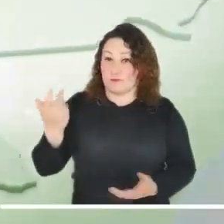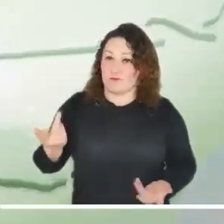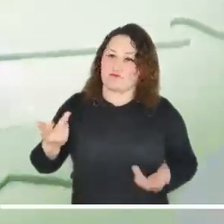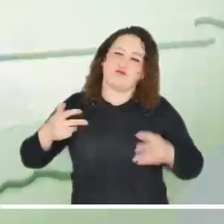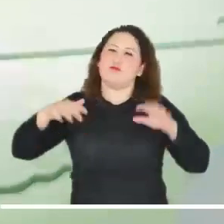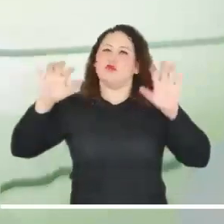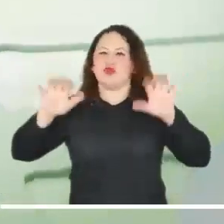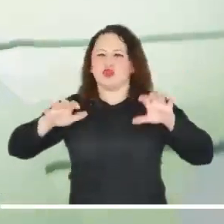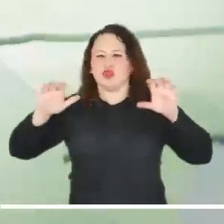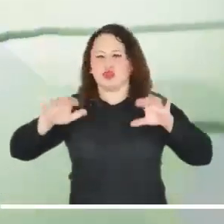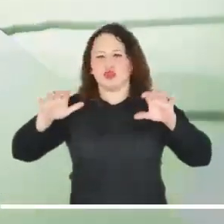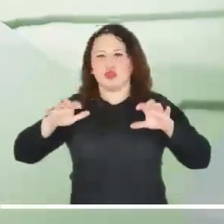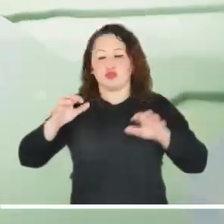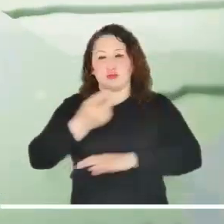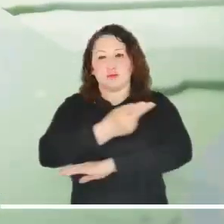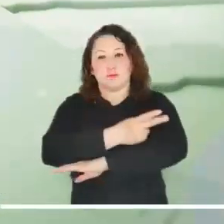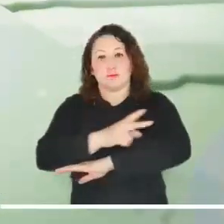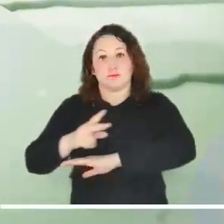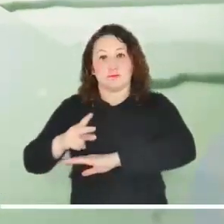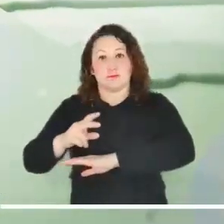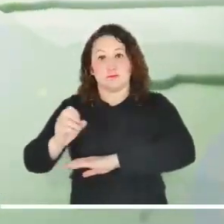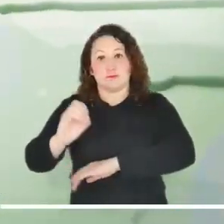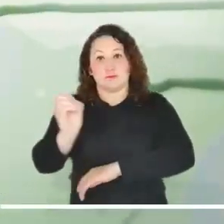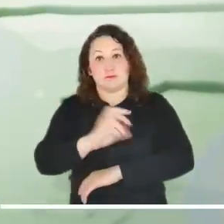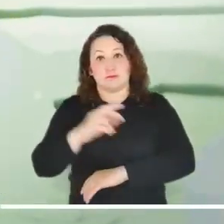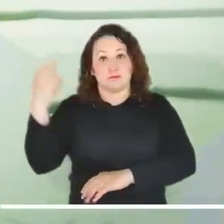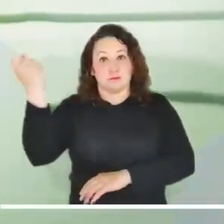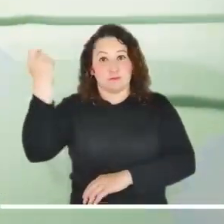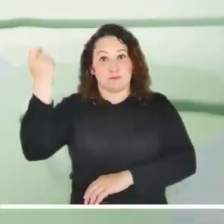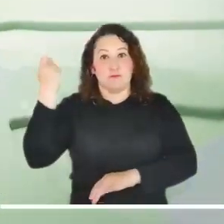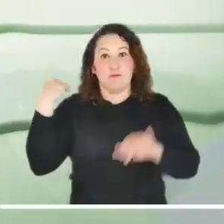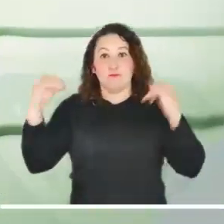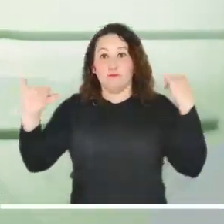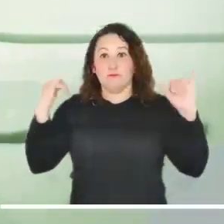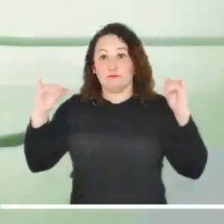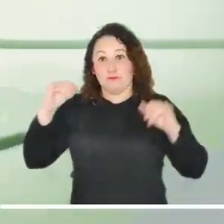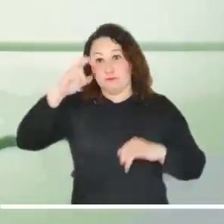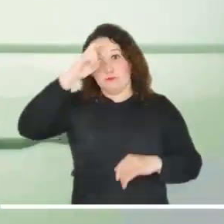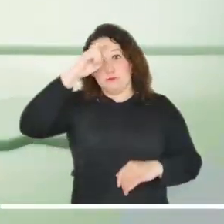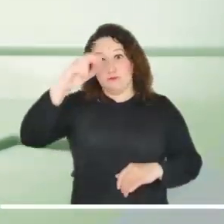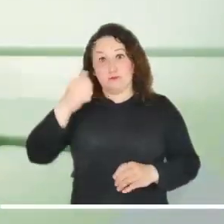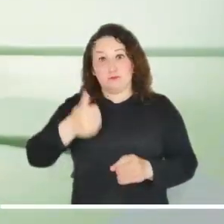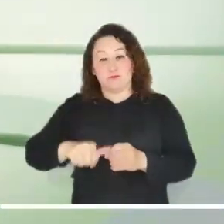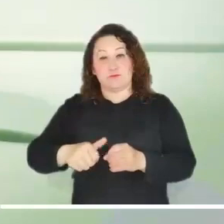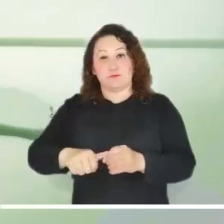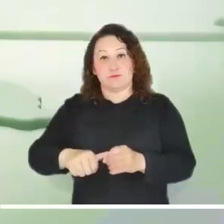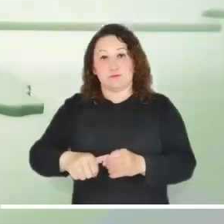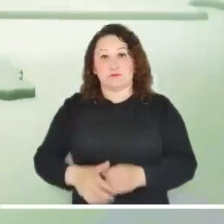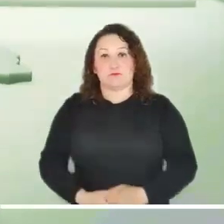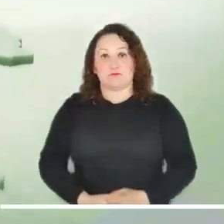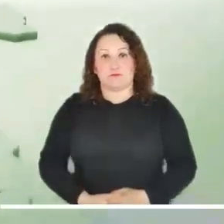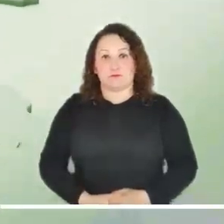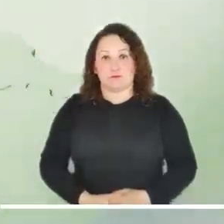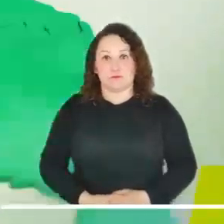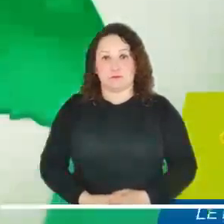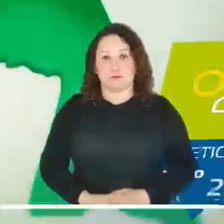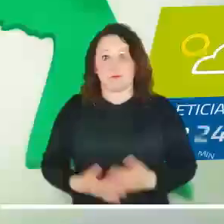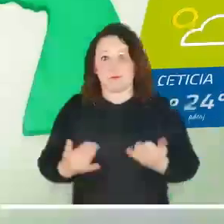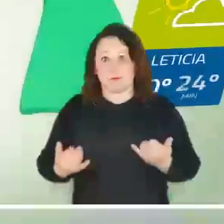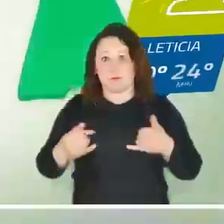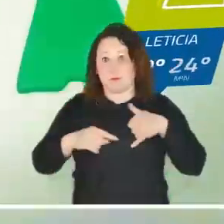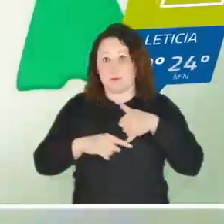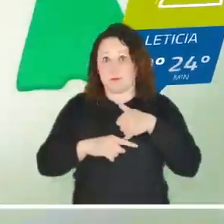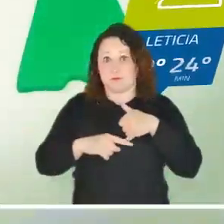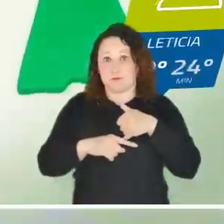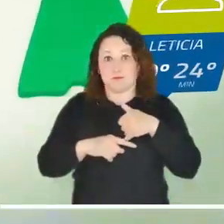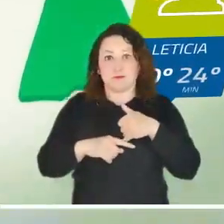los llanos orientales se podrían registrar precipitaciones sobre Vichada, oriente de Meta y Casanare y norte de